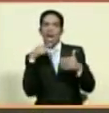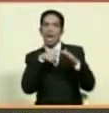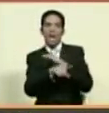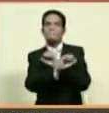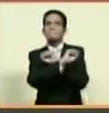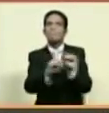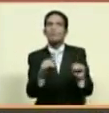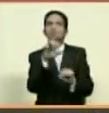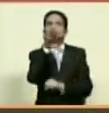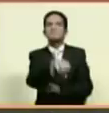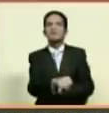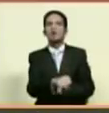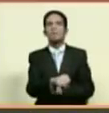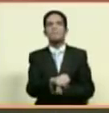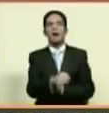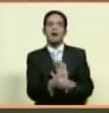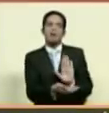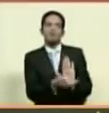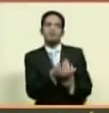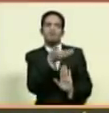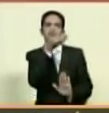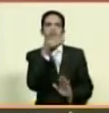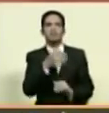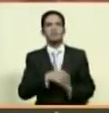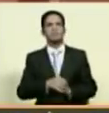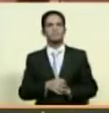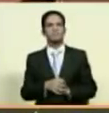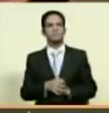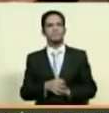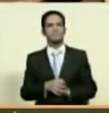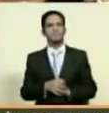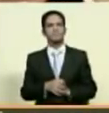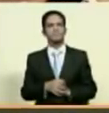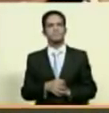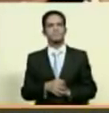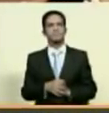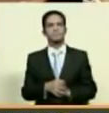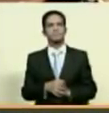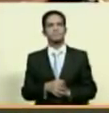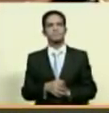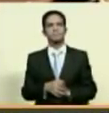incremento criminal de una divisa del mercado